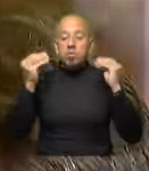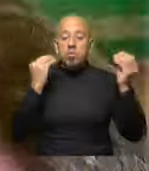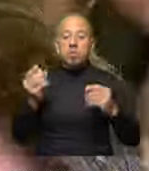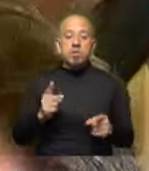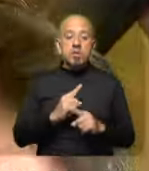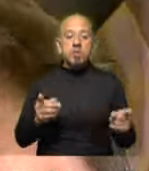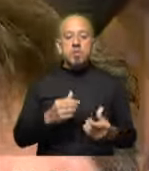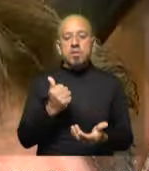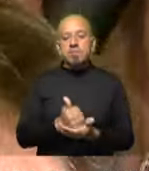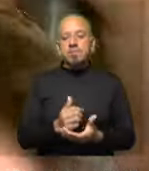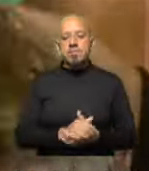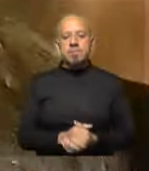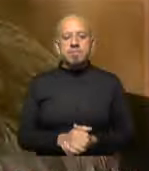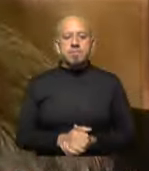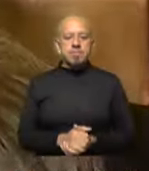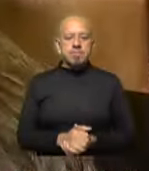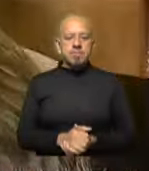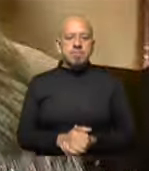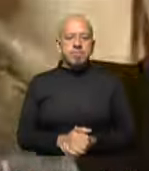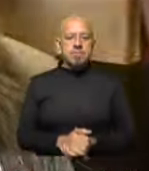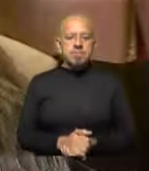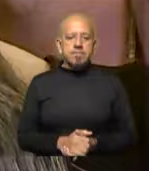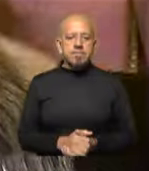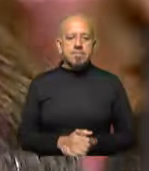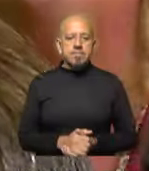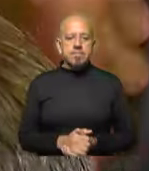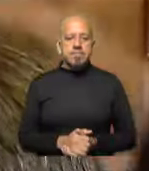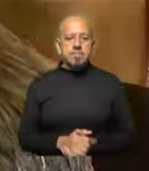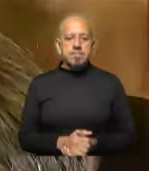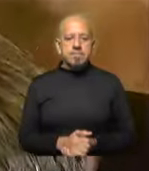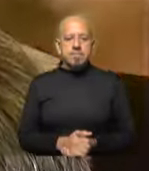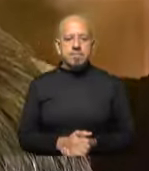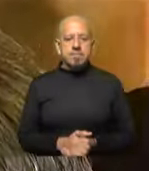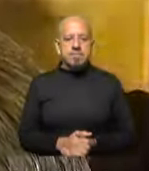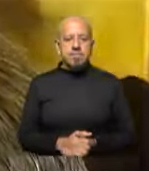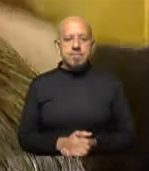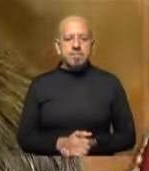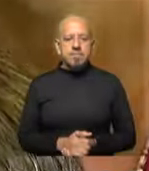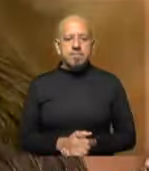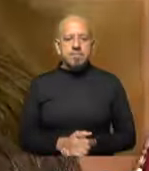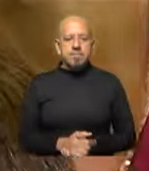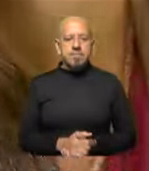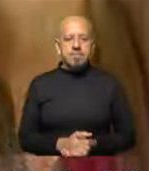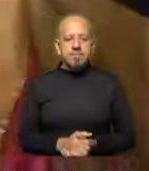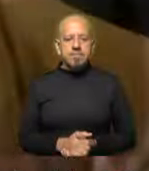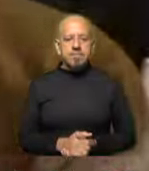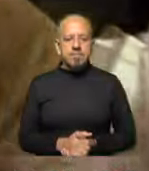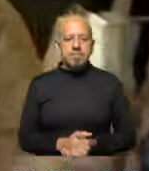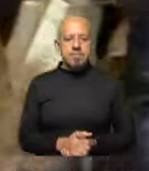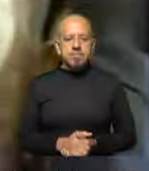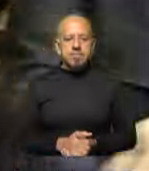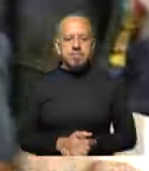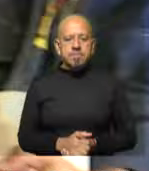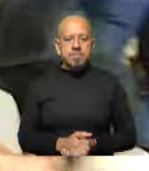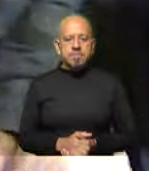fuera claro mejor mejor que hablen mejor que hable totalmente Gracias gran alegría para mí ahí estaban entonces la